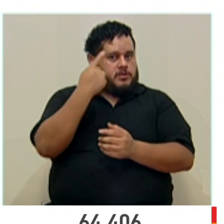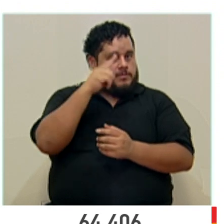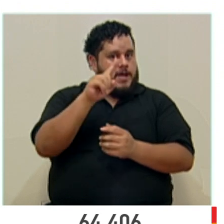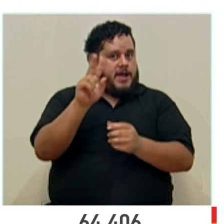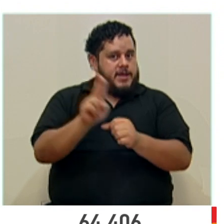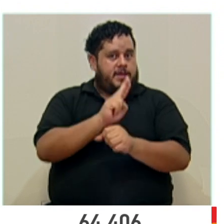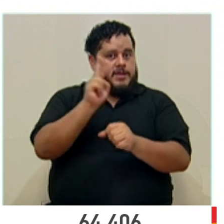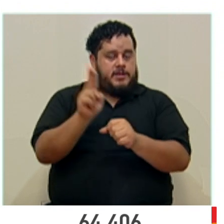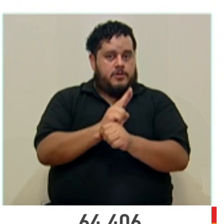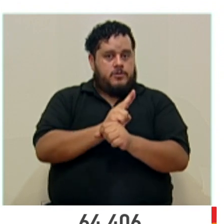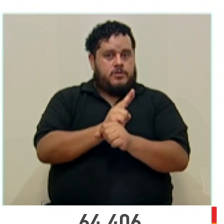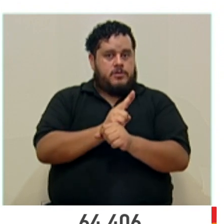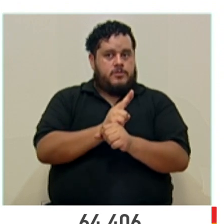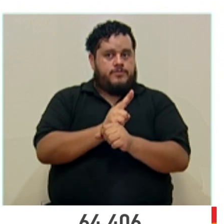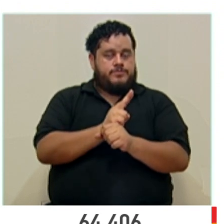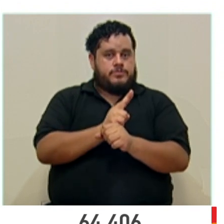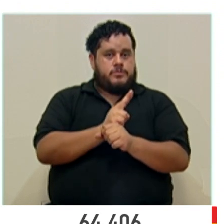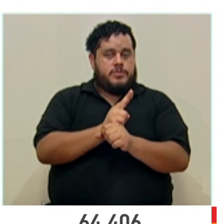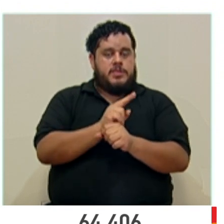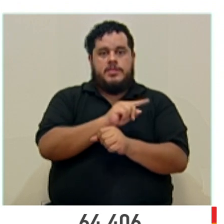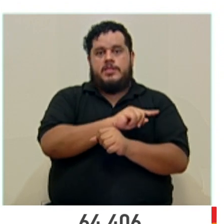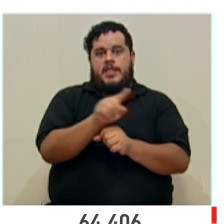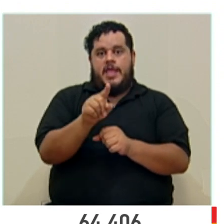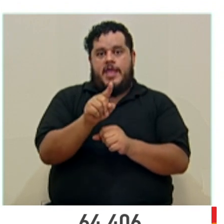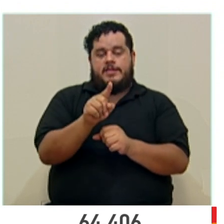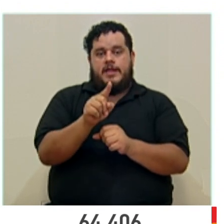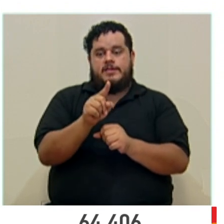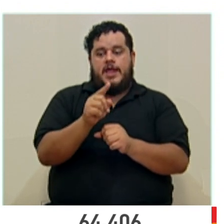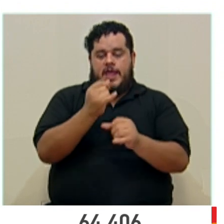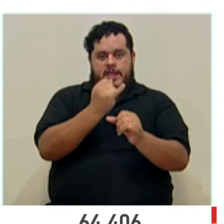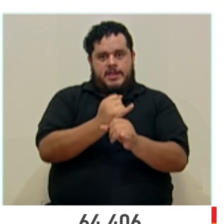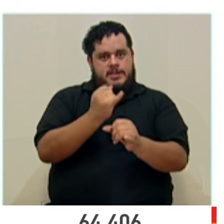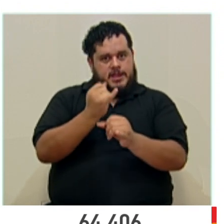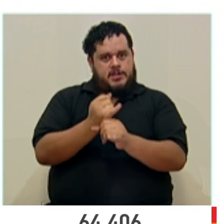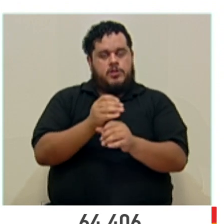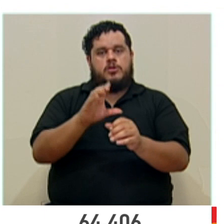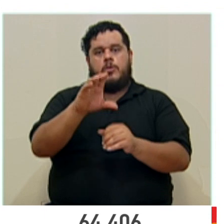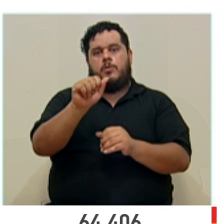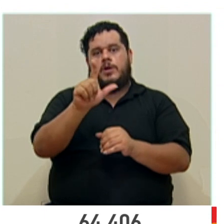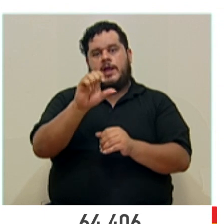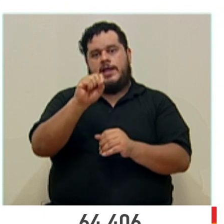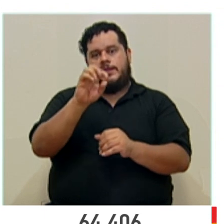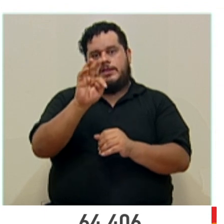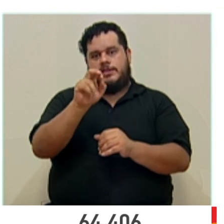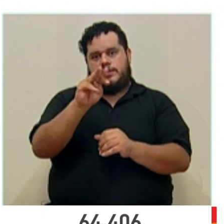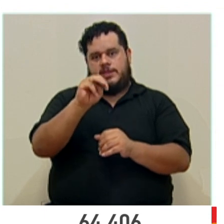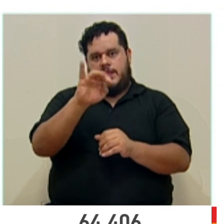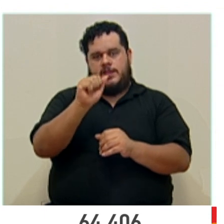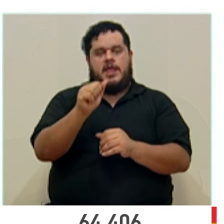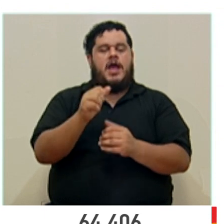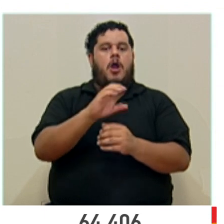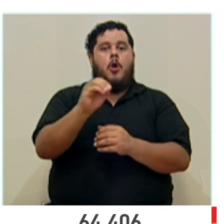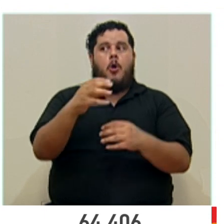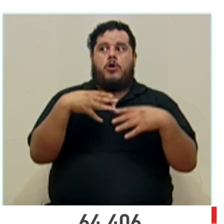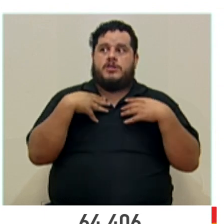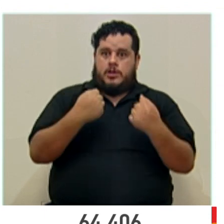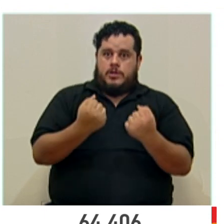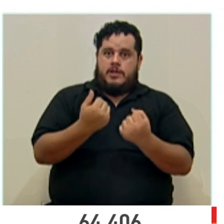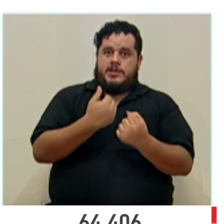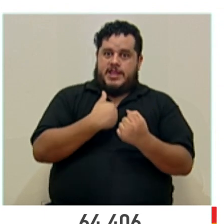uso de aquellas instalaciones como calistenia o biosaludables donde